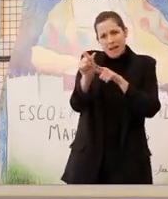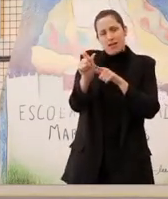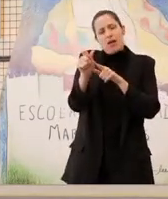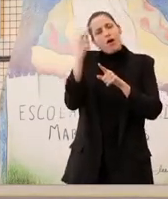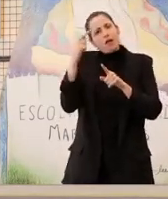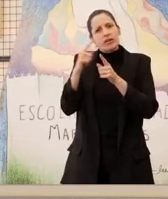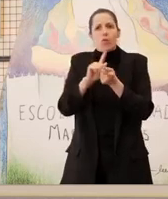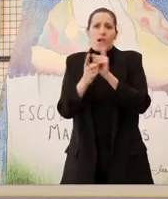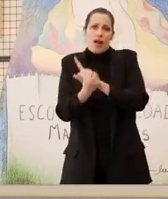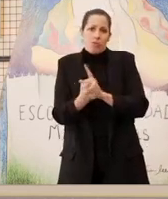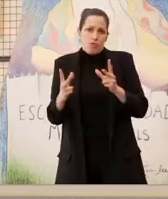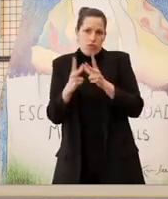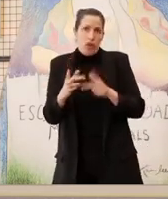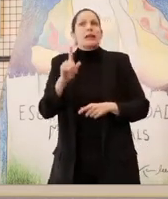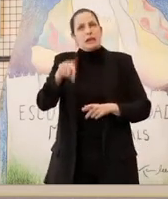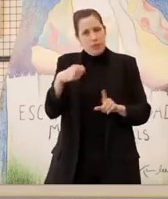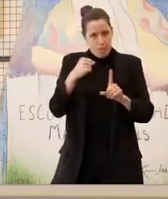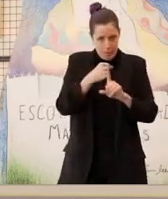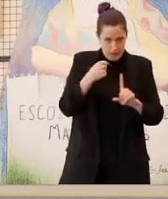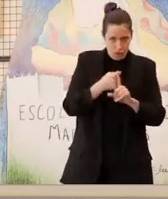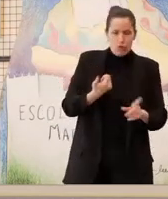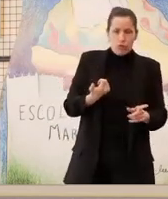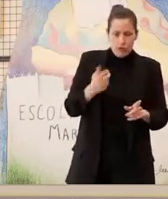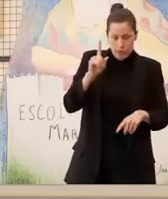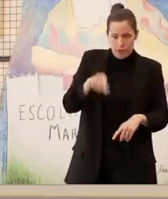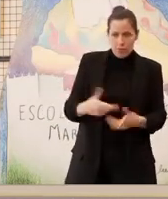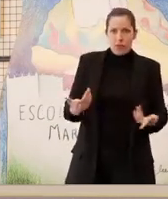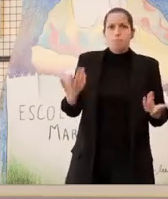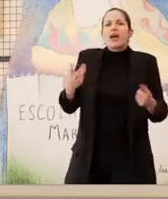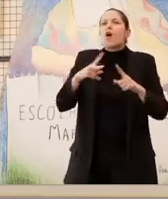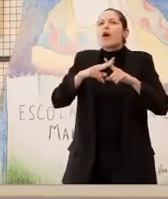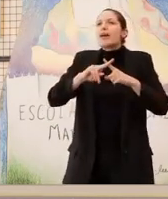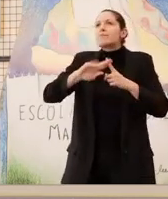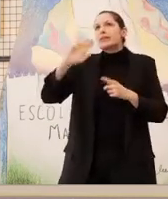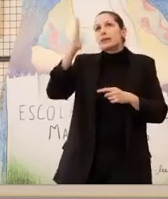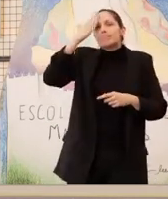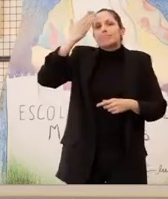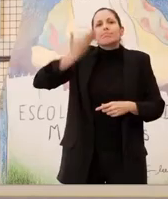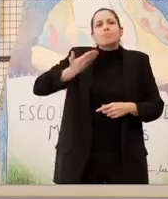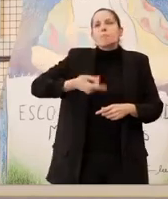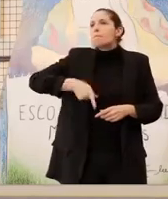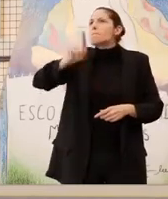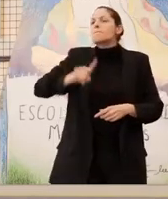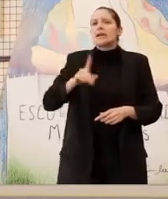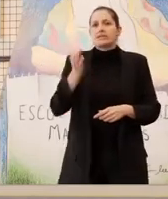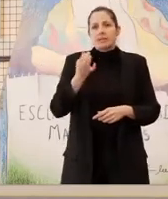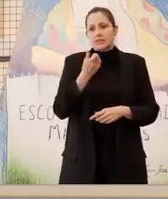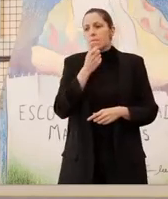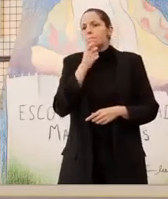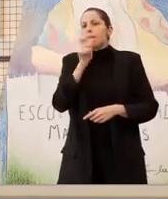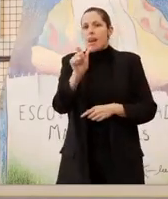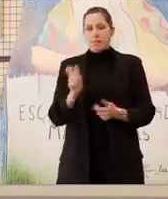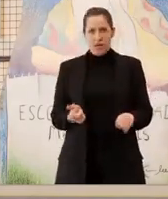que duda cabe no por supuesto Pero ha sido la palabra la herramienta fundamental bueno Ahí es donde se inscribe